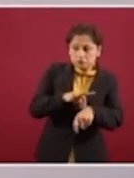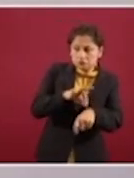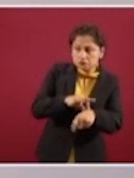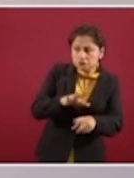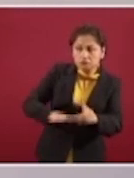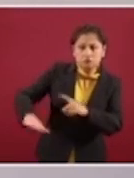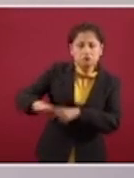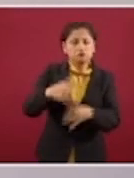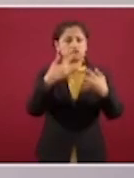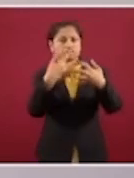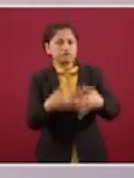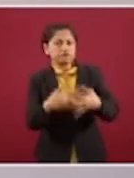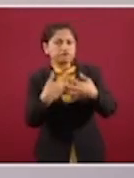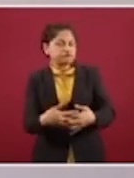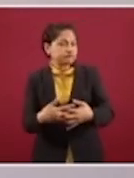enfermos,